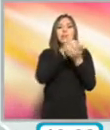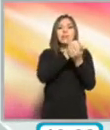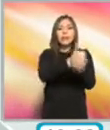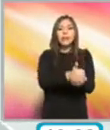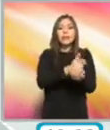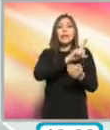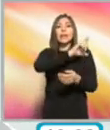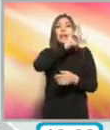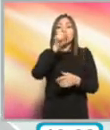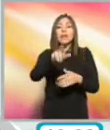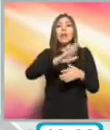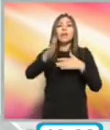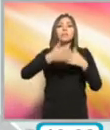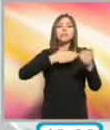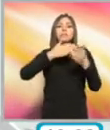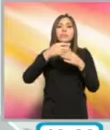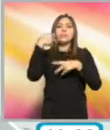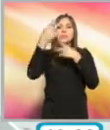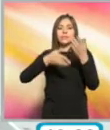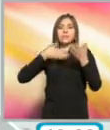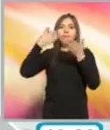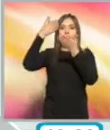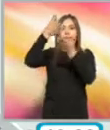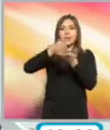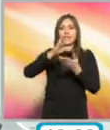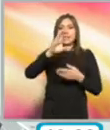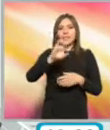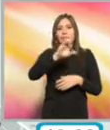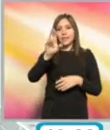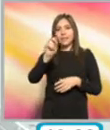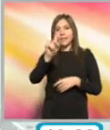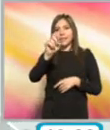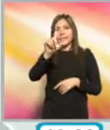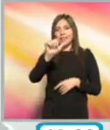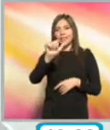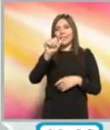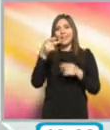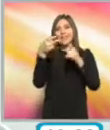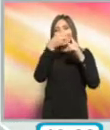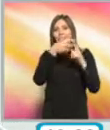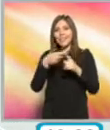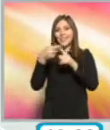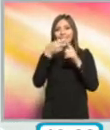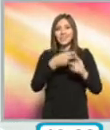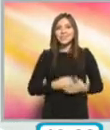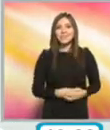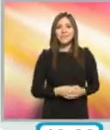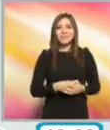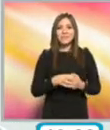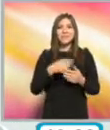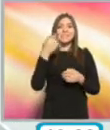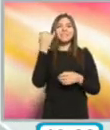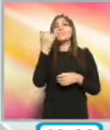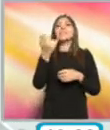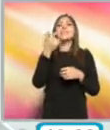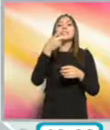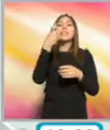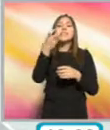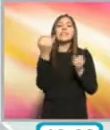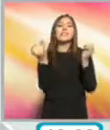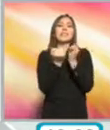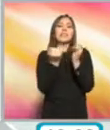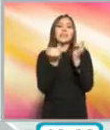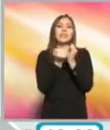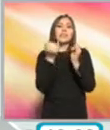al Cerro de la Estrella, en donde en la representación es el equivalente al